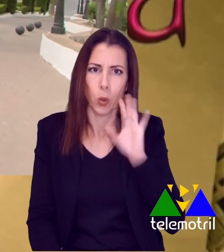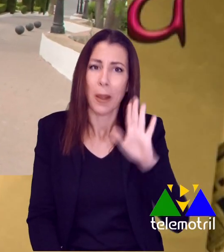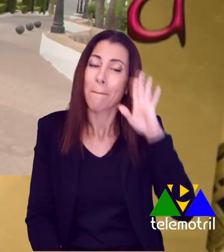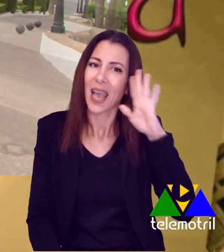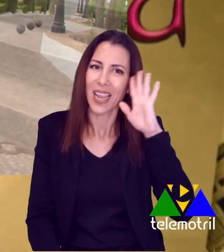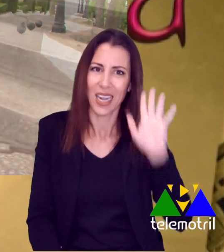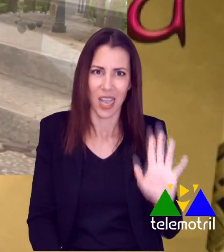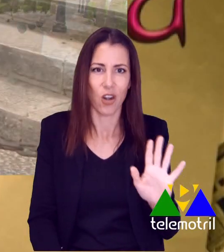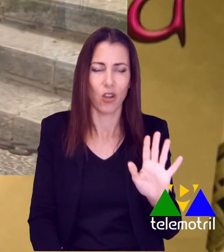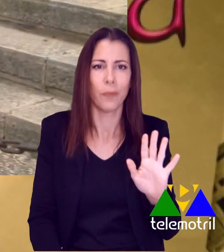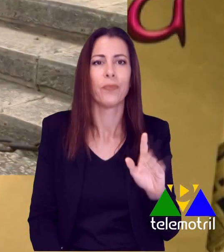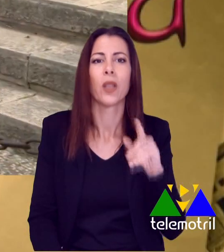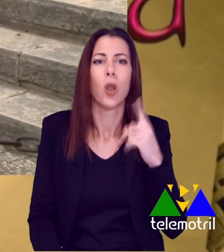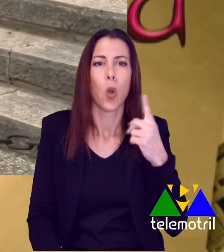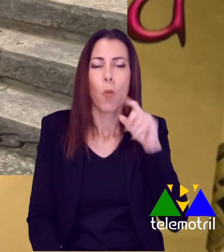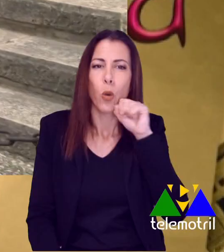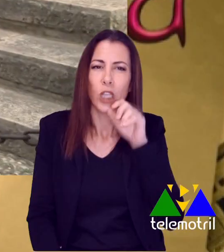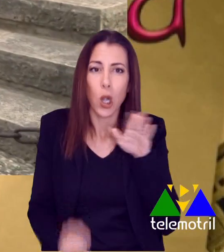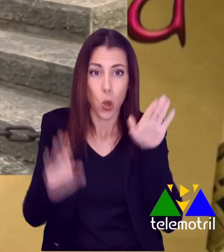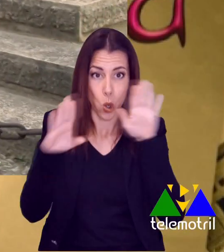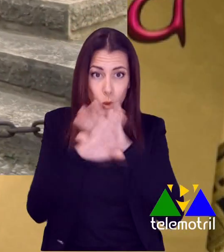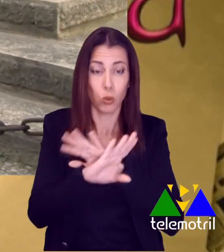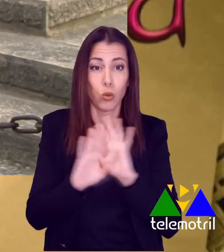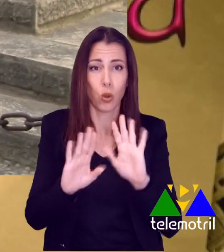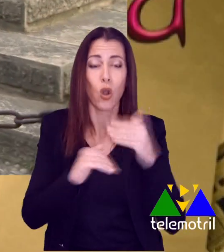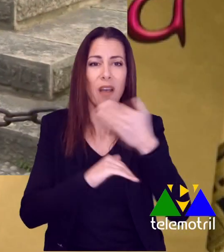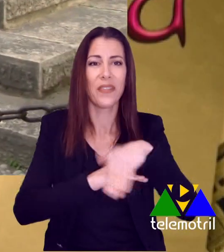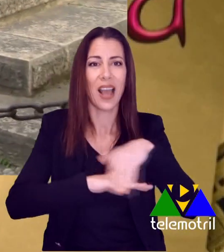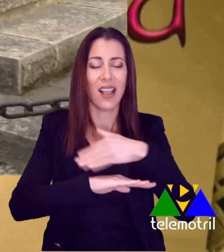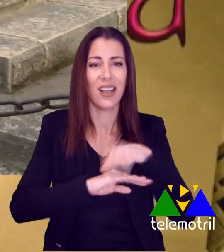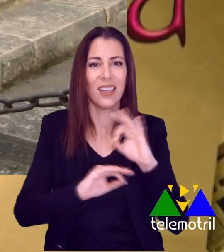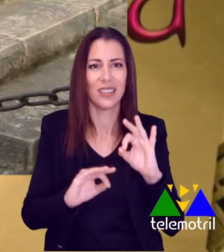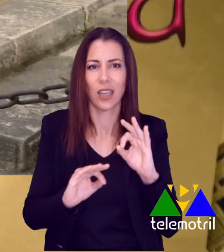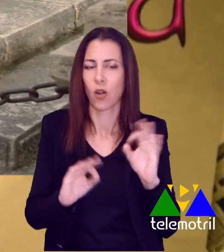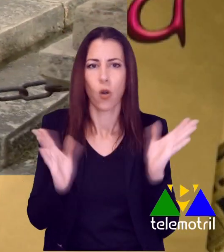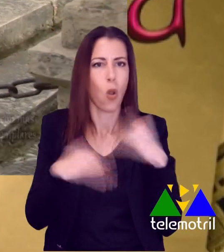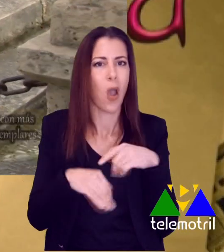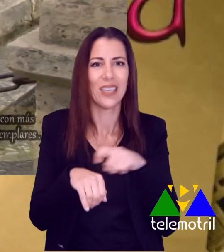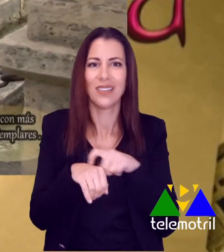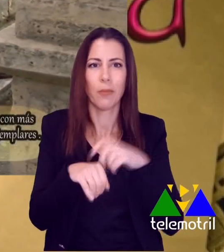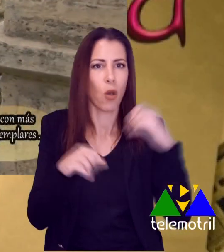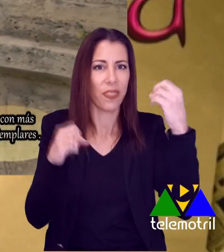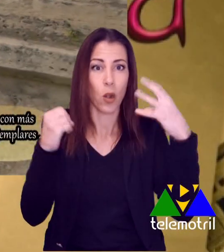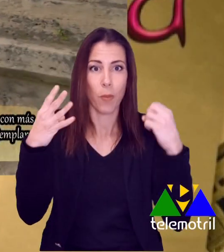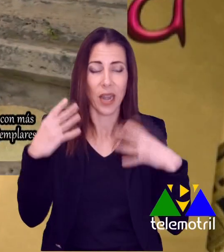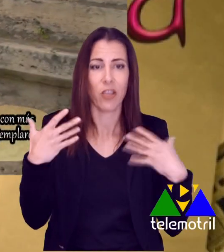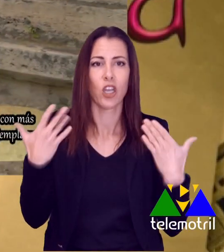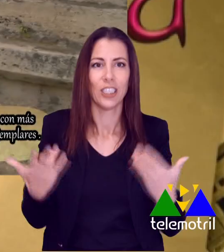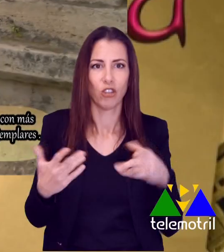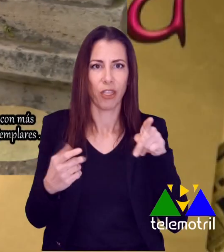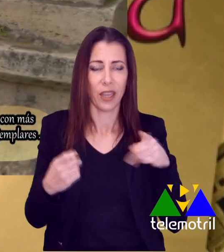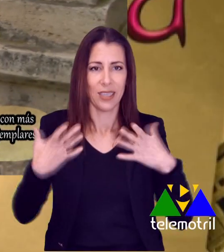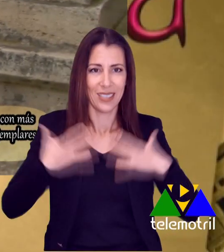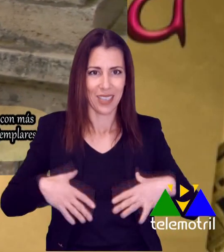un Motril nocturno, donde las calles no tenían ningún tipo de iluminación y el padre Vascones se vestía